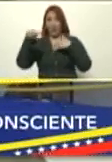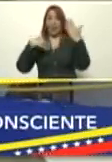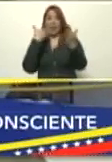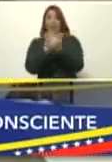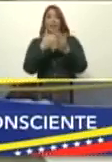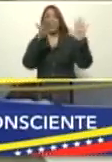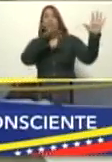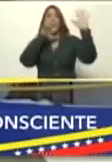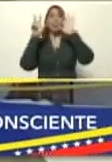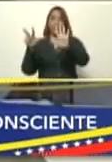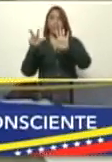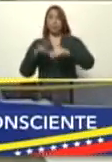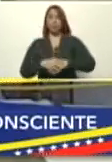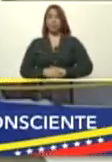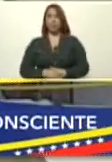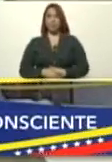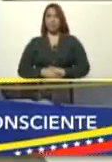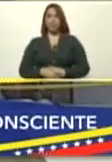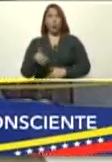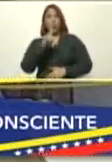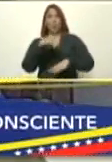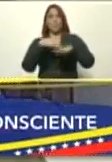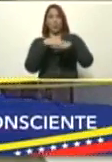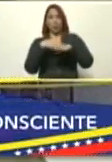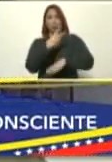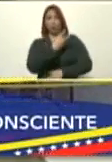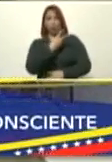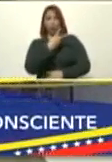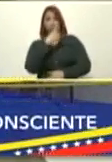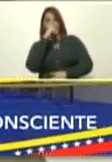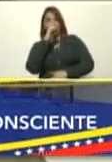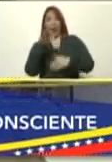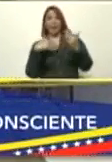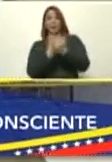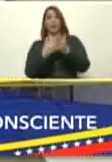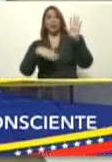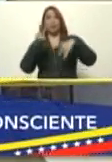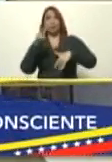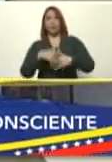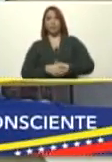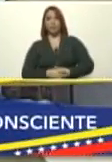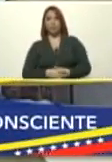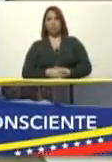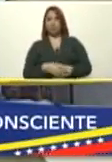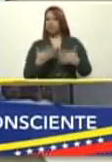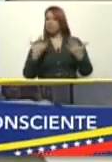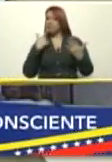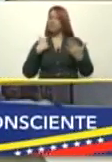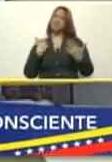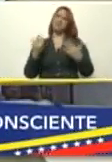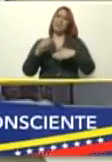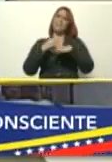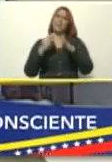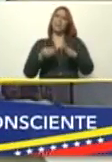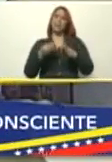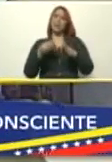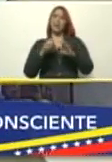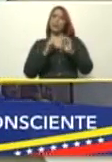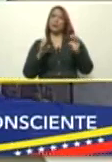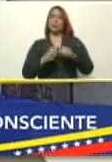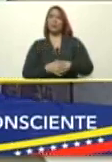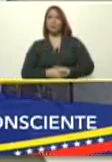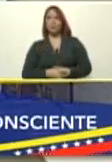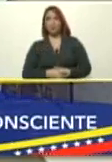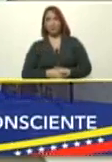18, no, perdón, de 2 años a 12, ¿qué dice la ministra de Educación? Corríjame.